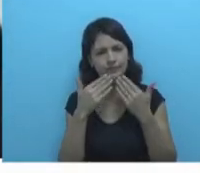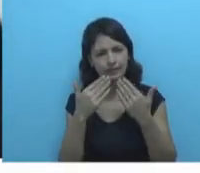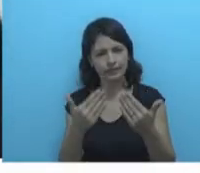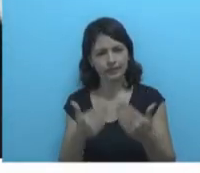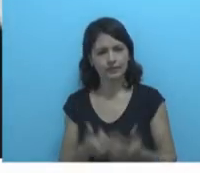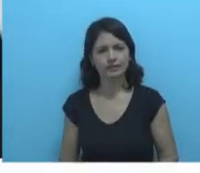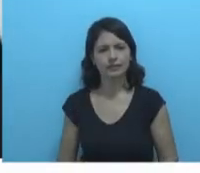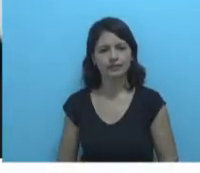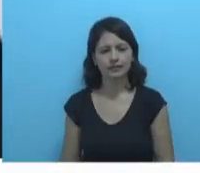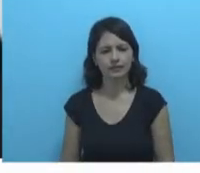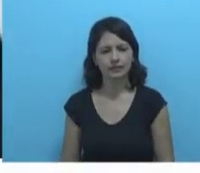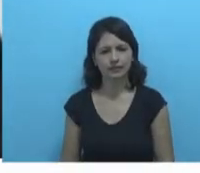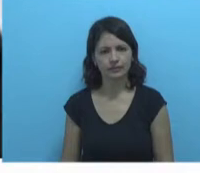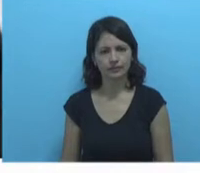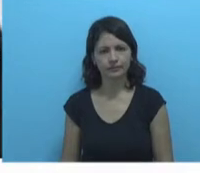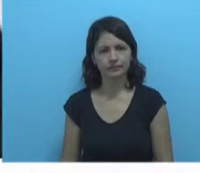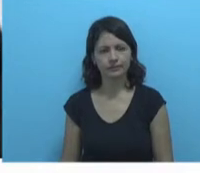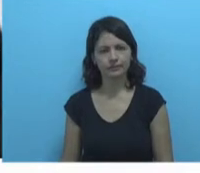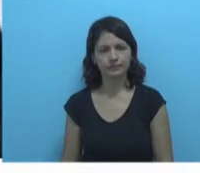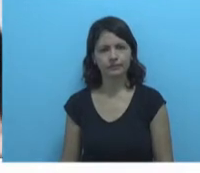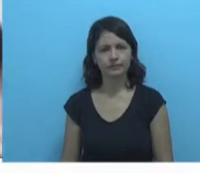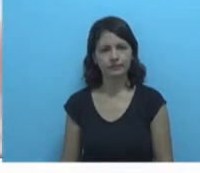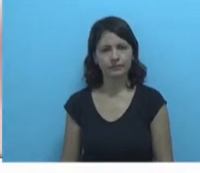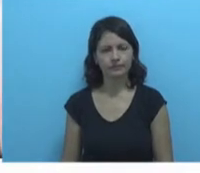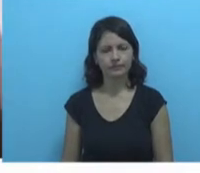comunicación. Muchas gracias.